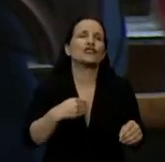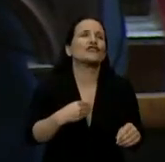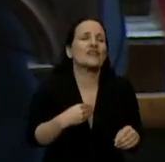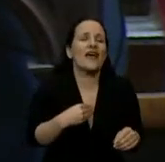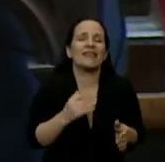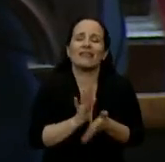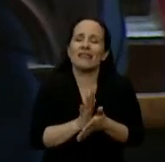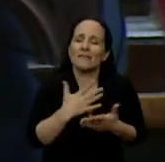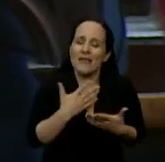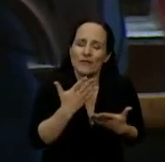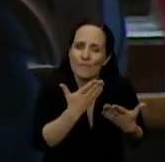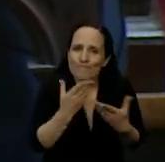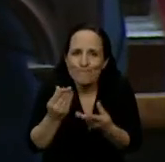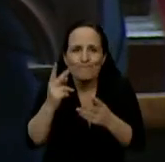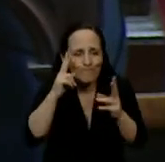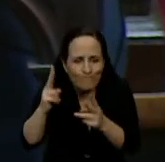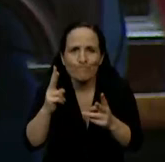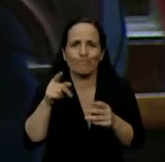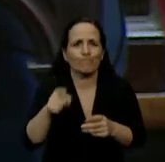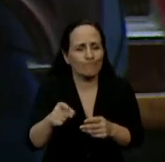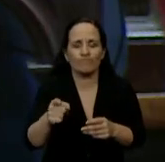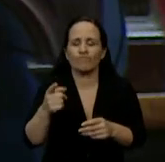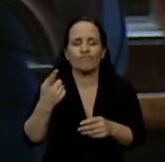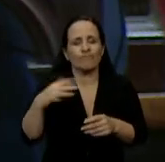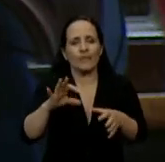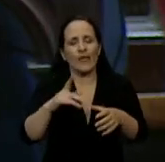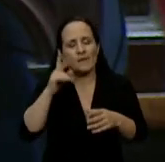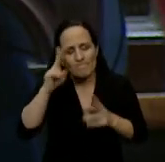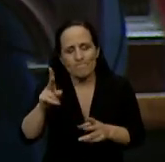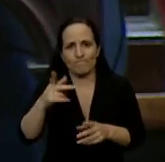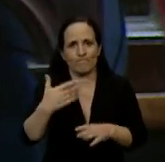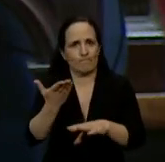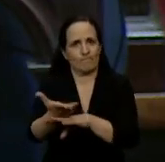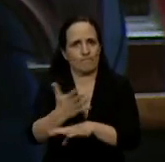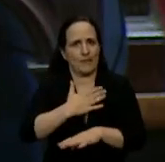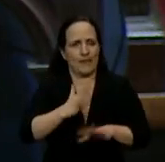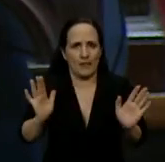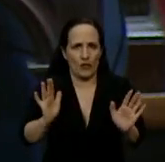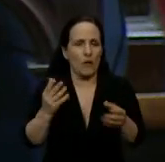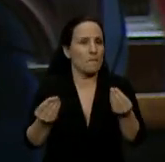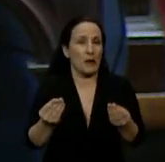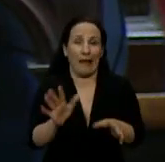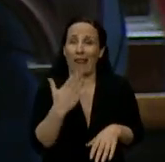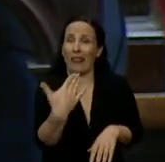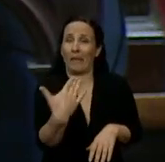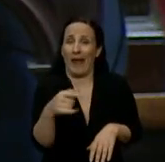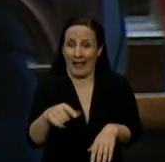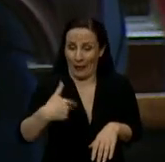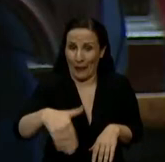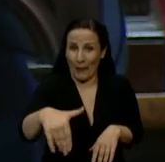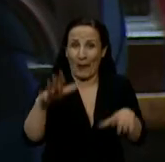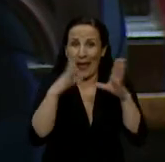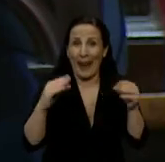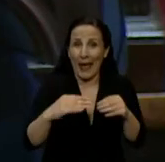de solidaridad y un sentimiento ecuménico apoyen esta moción, porque realmente es un disparate que en las vísperas de